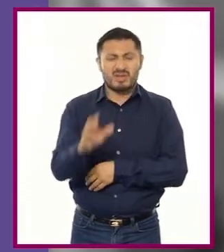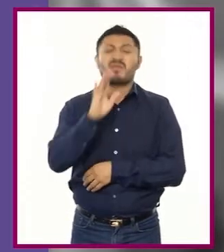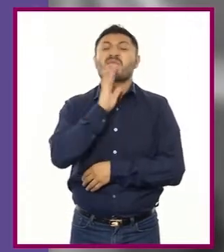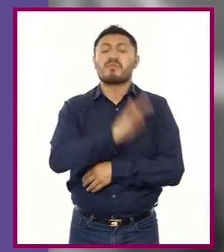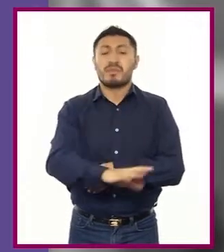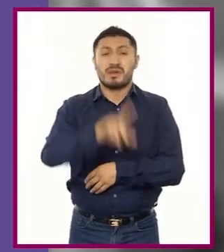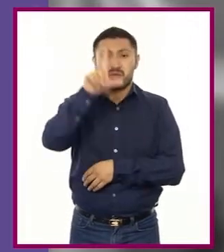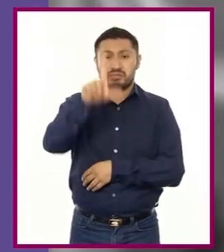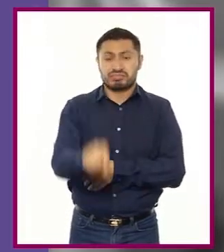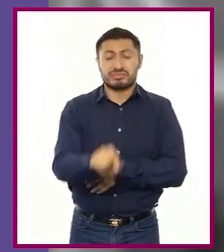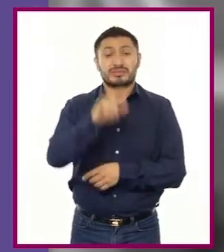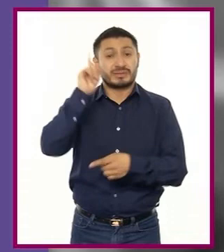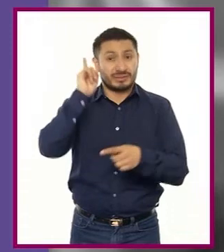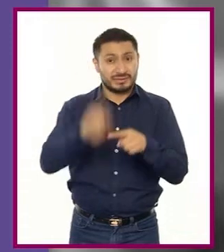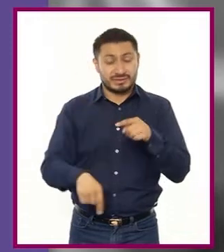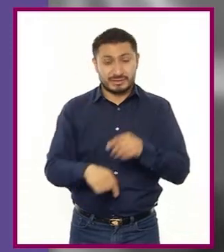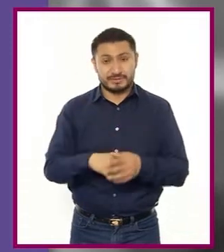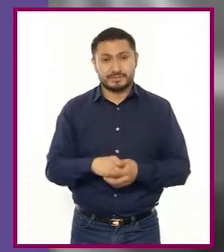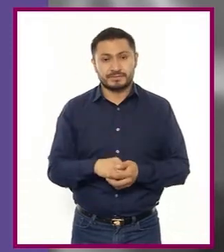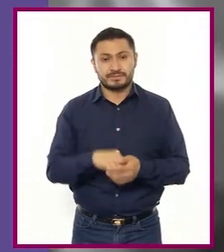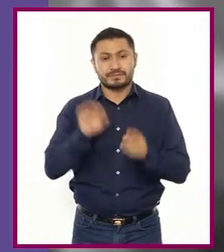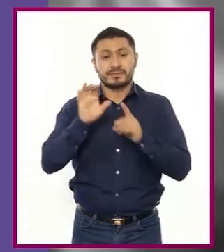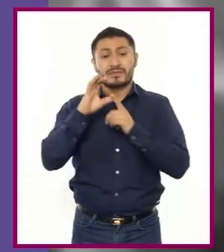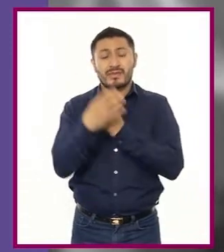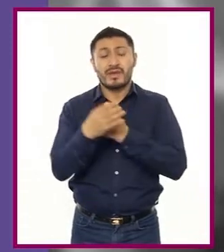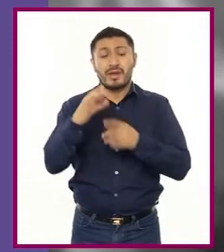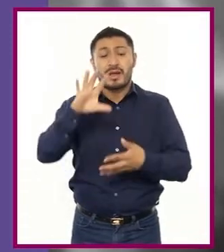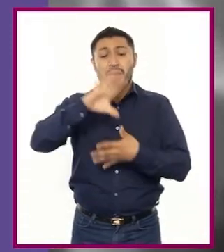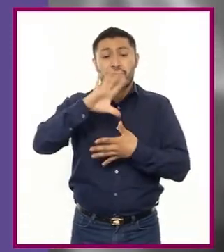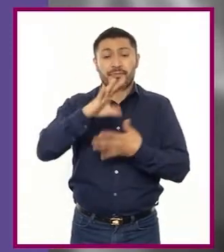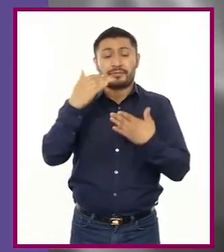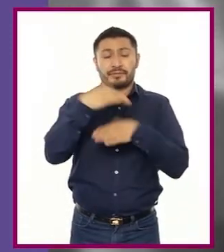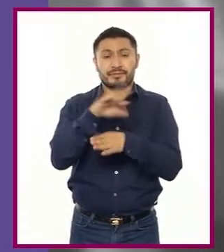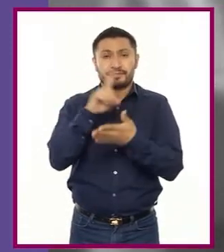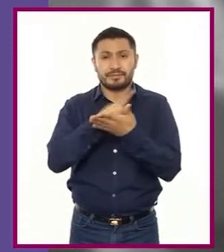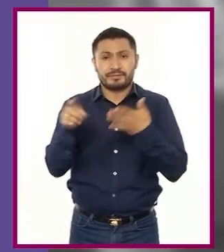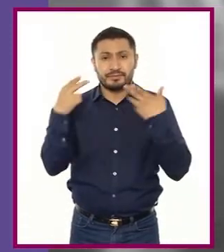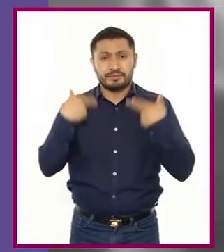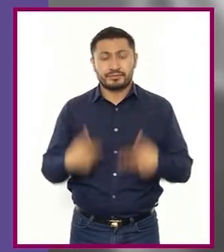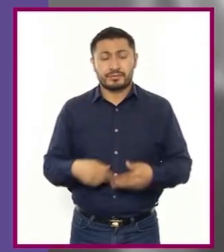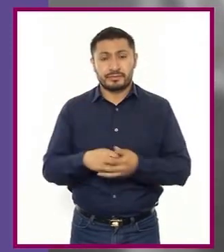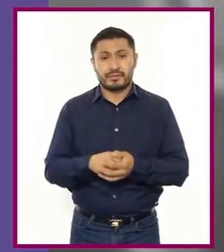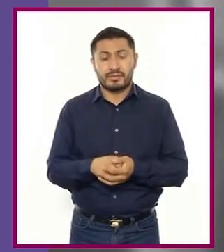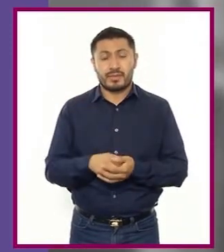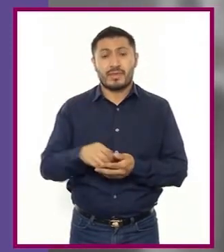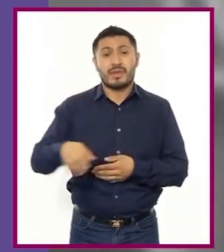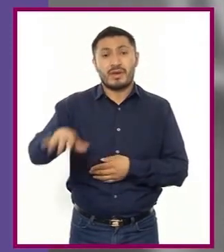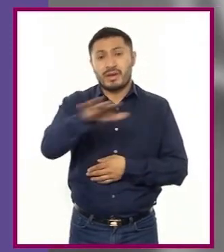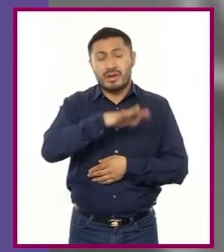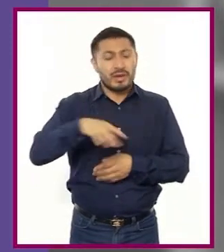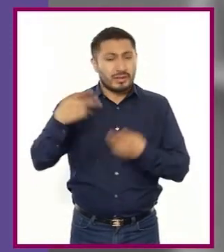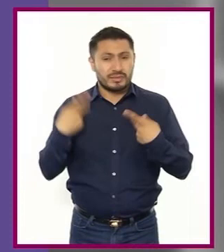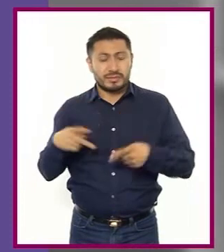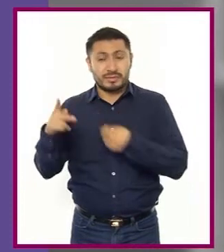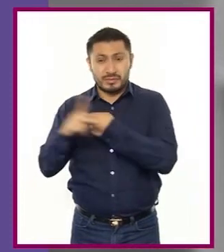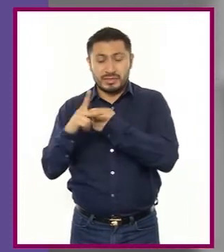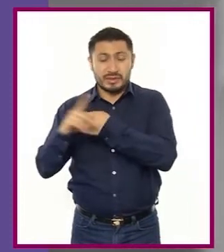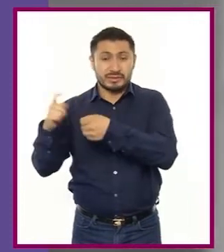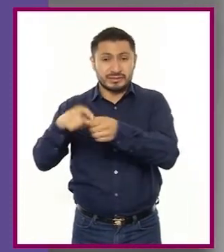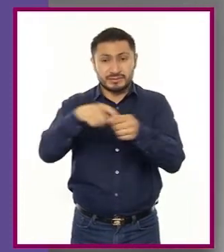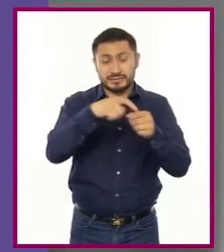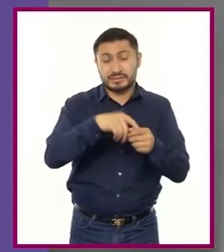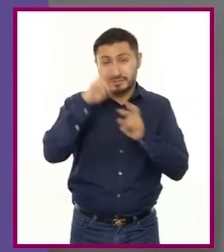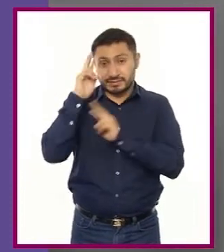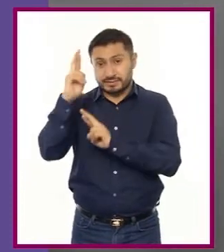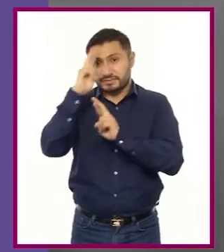degradantes. Convención Americana sobre los Derechos Humanos. Compromete a los Estados miembros a respetar los derechos